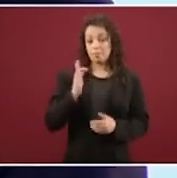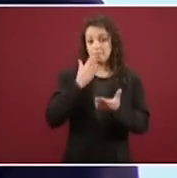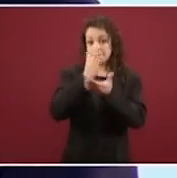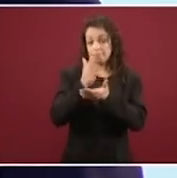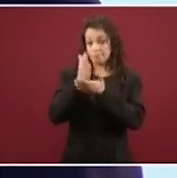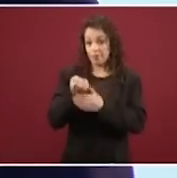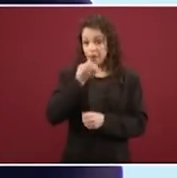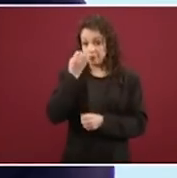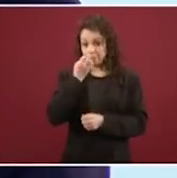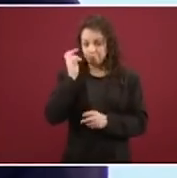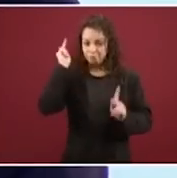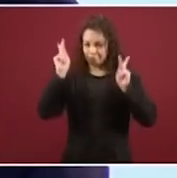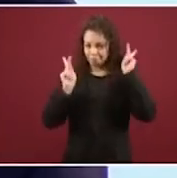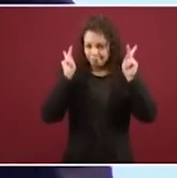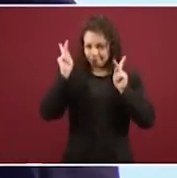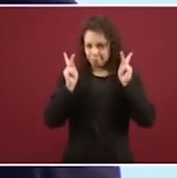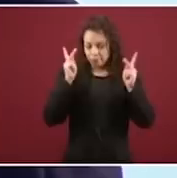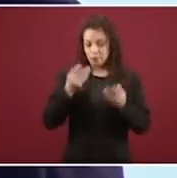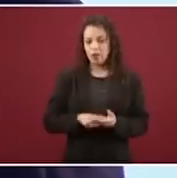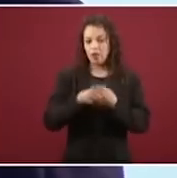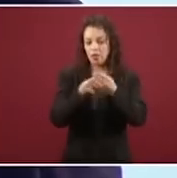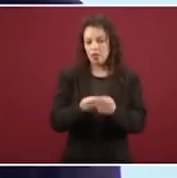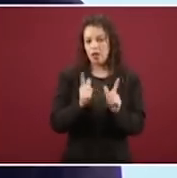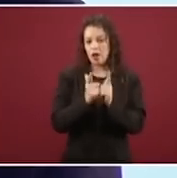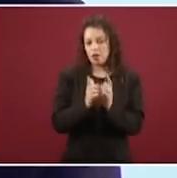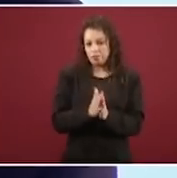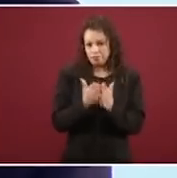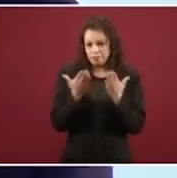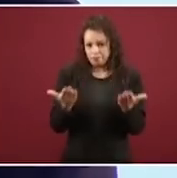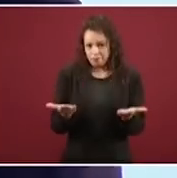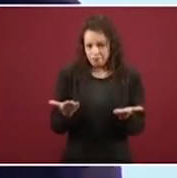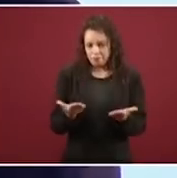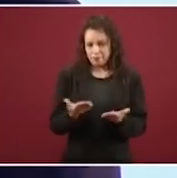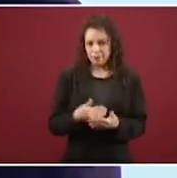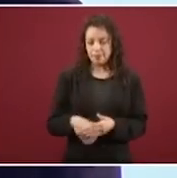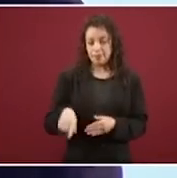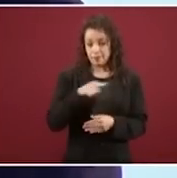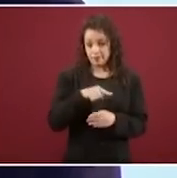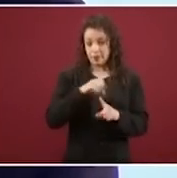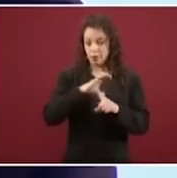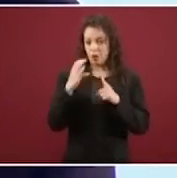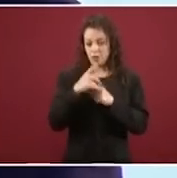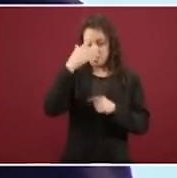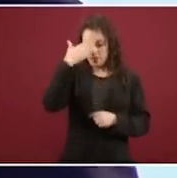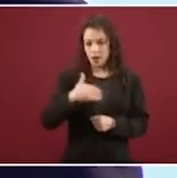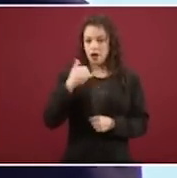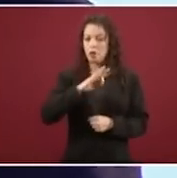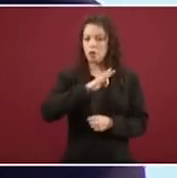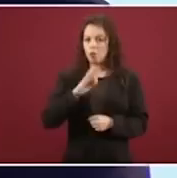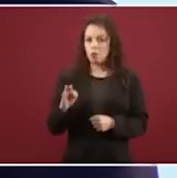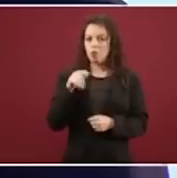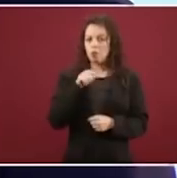un manual para constituir los comités, además se logra hacer un